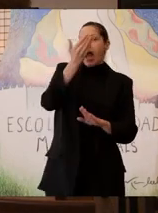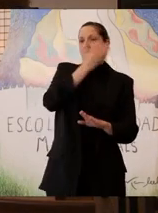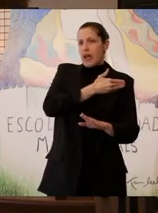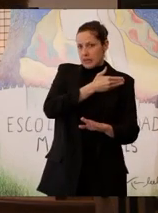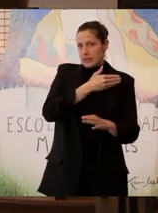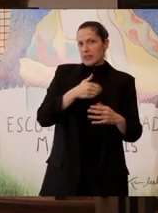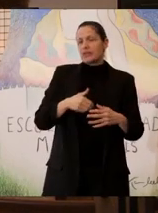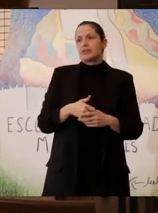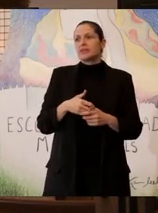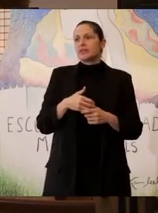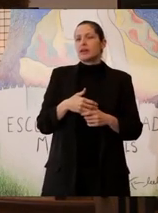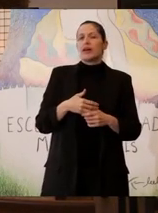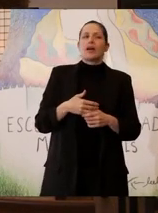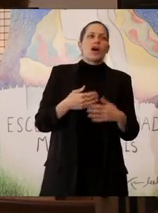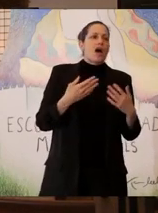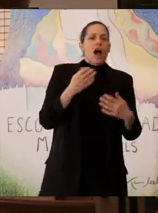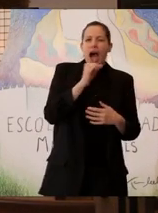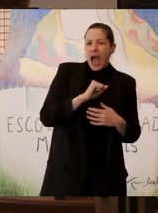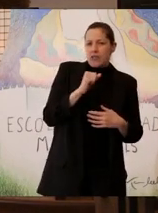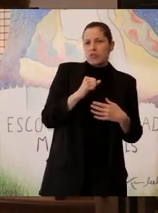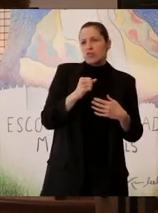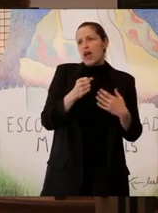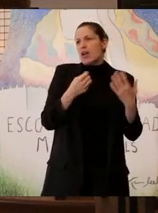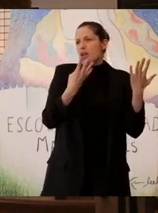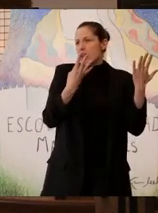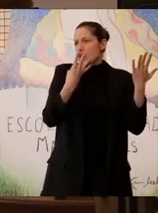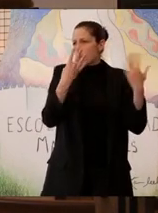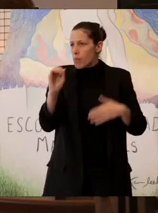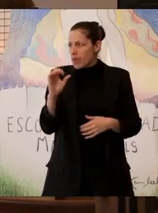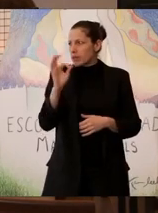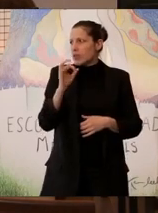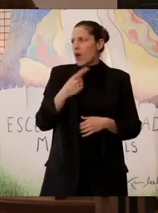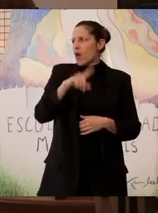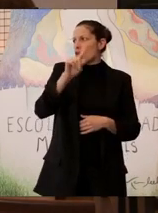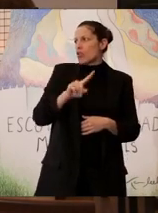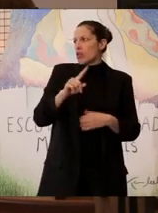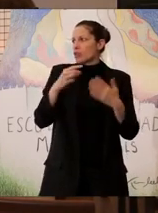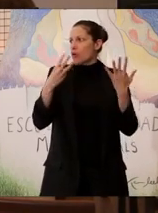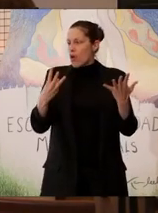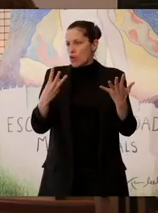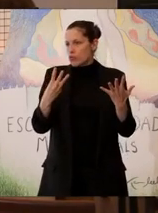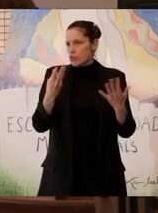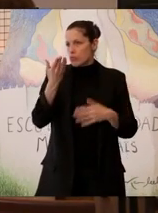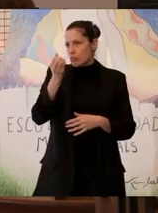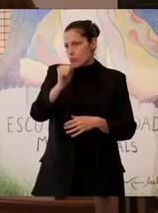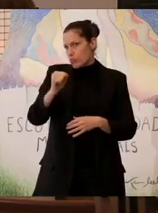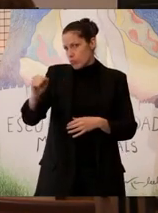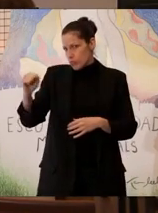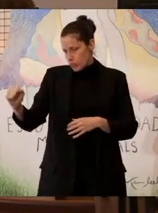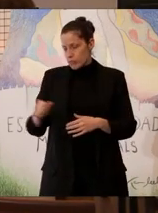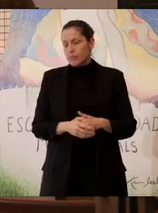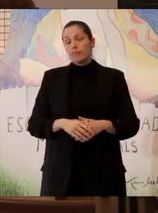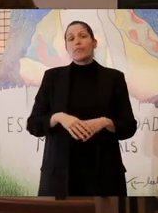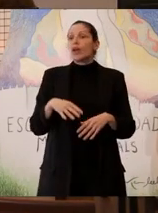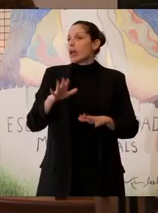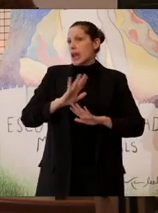tuvimos años de 90 y de 108. Recuerdo yo un año. Bueno, nada más que eso y